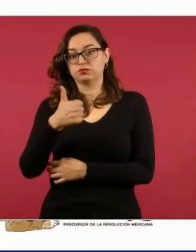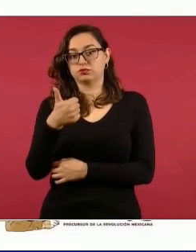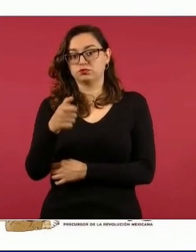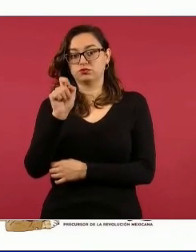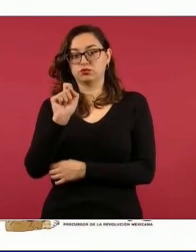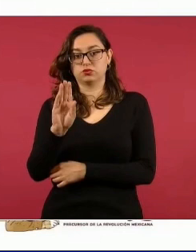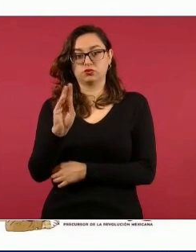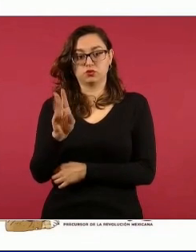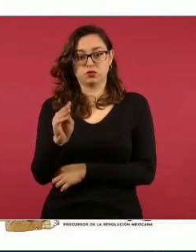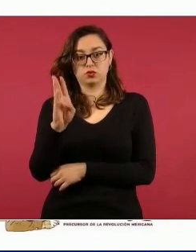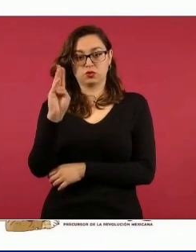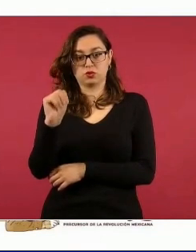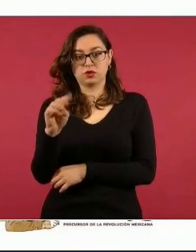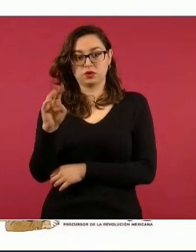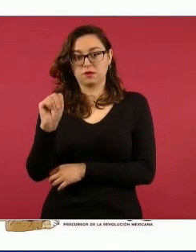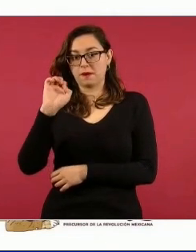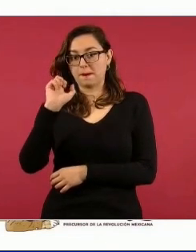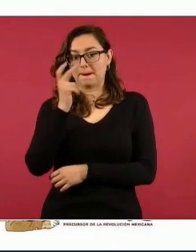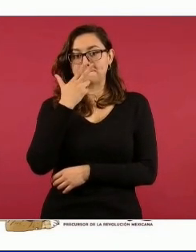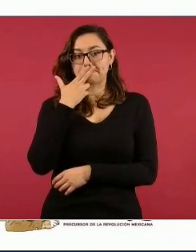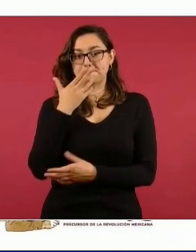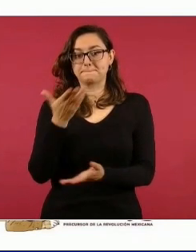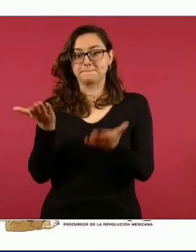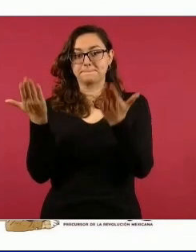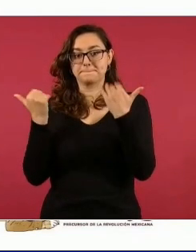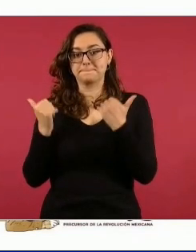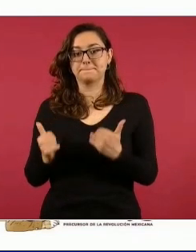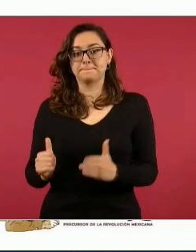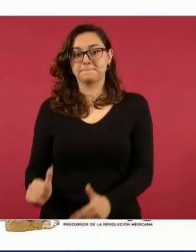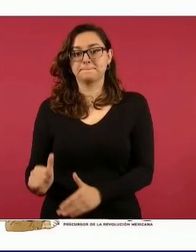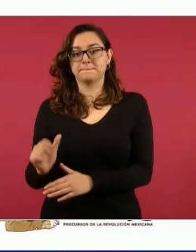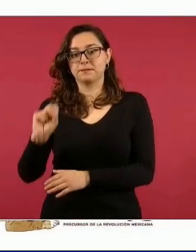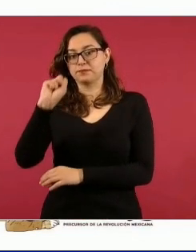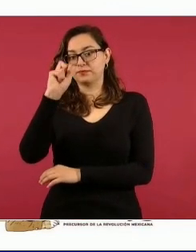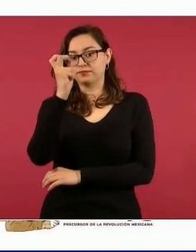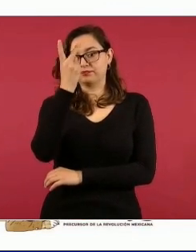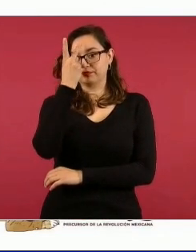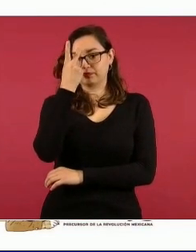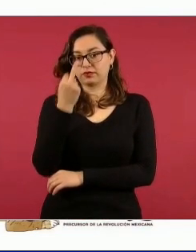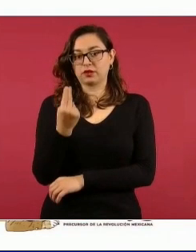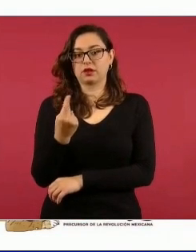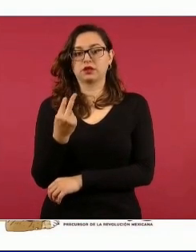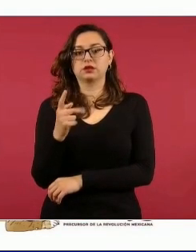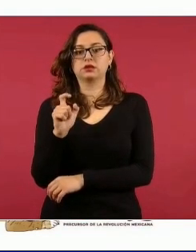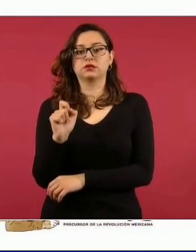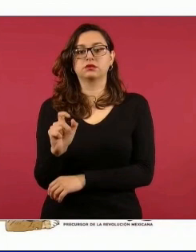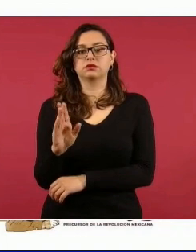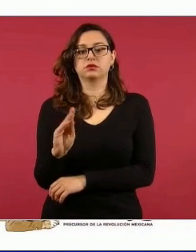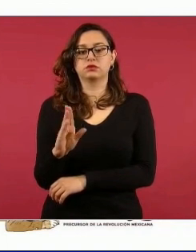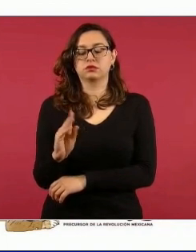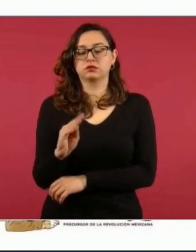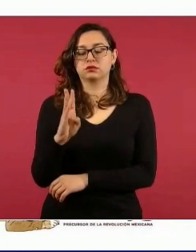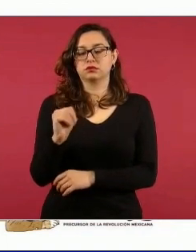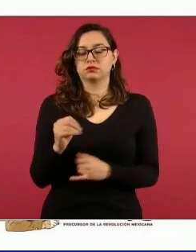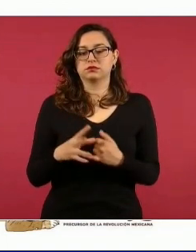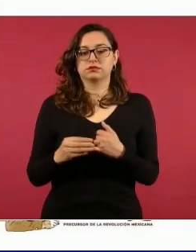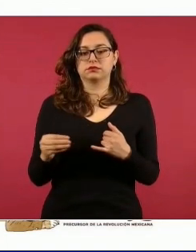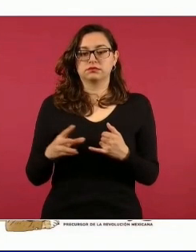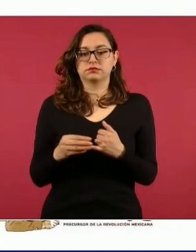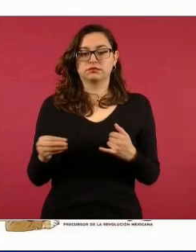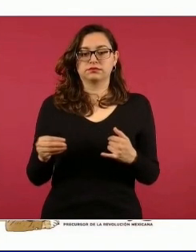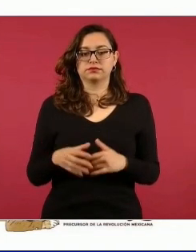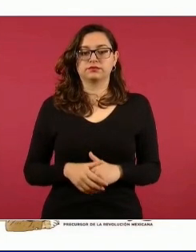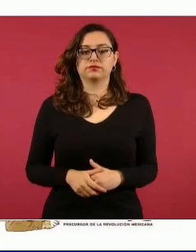de Winstar en Cuauhtémoc, Chihuahua, y 25 pesos con 99 centavos de franquicia Pemex en